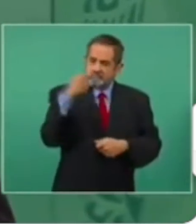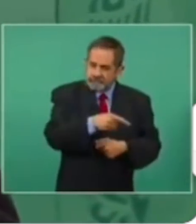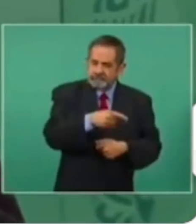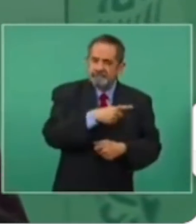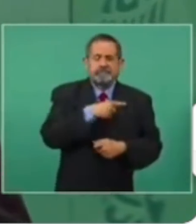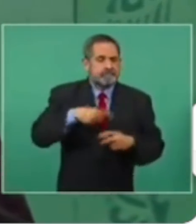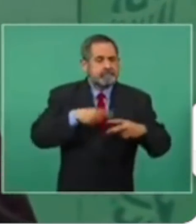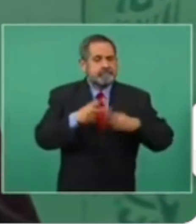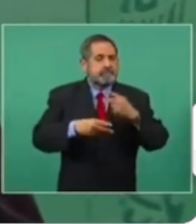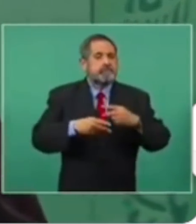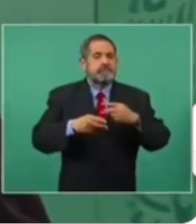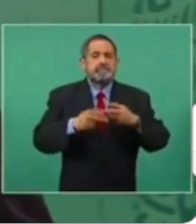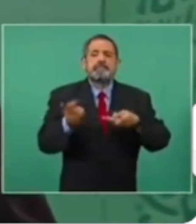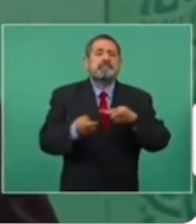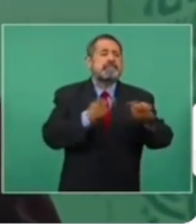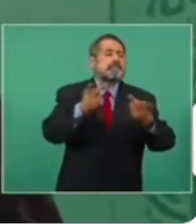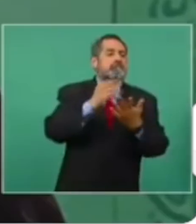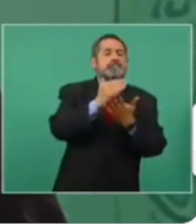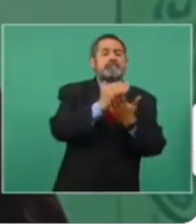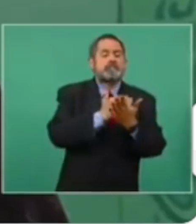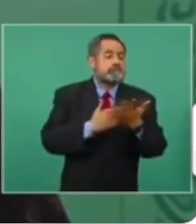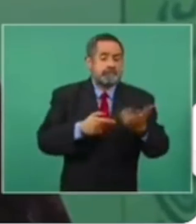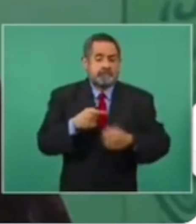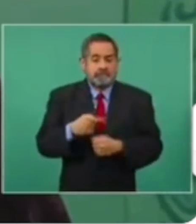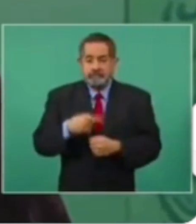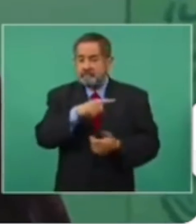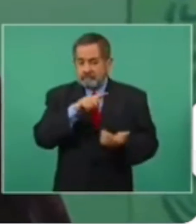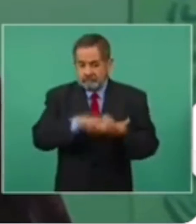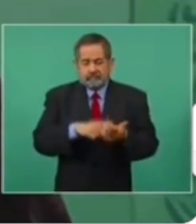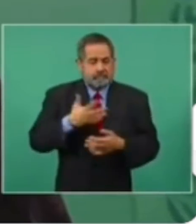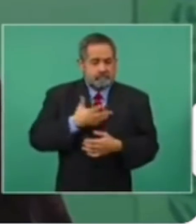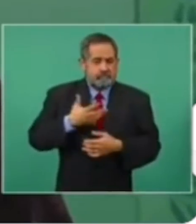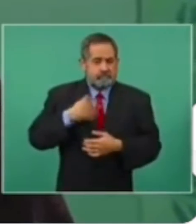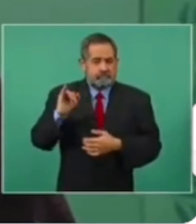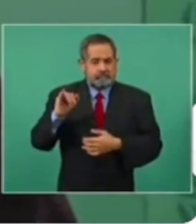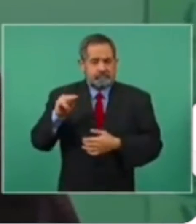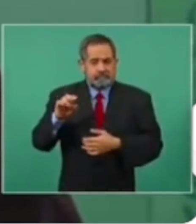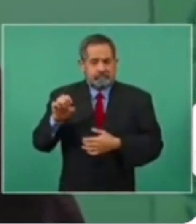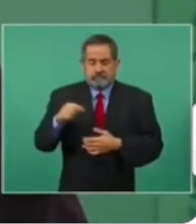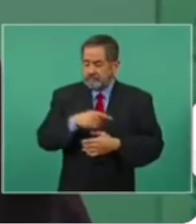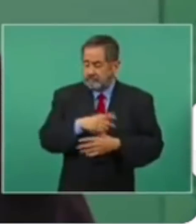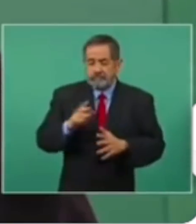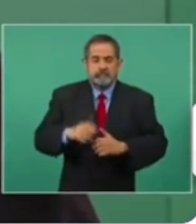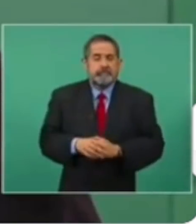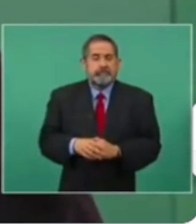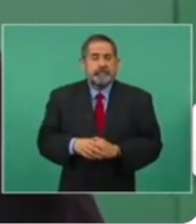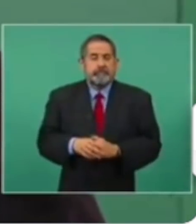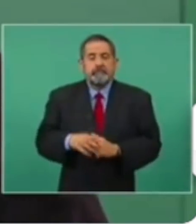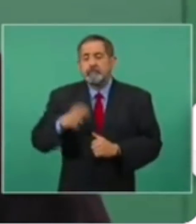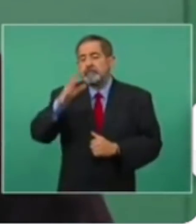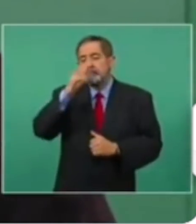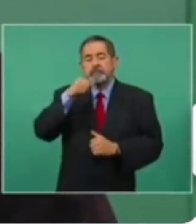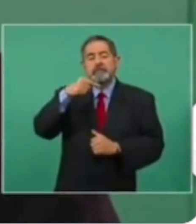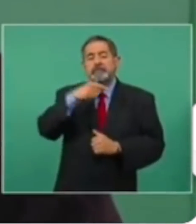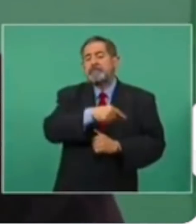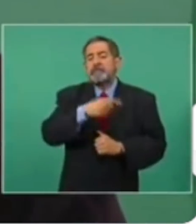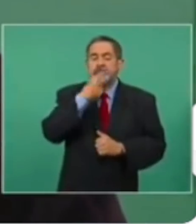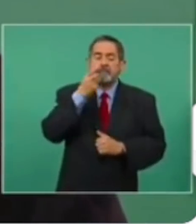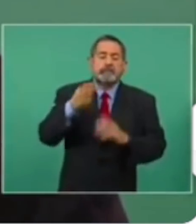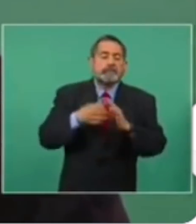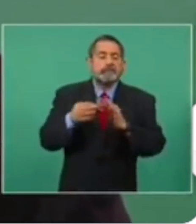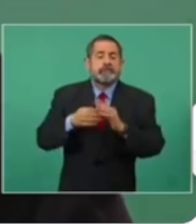que cuenta el ine que no puede ser